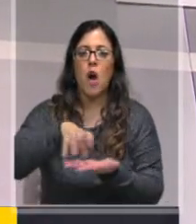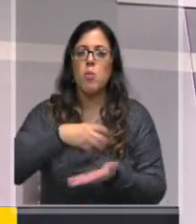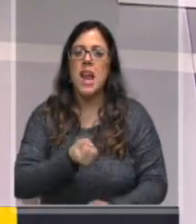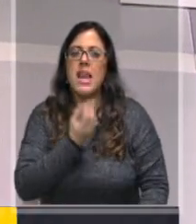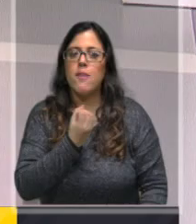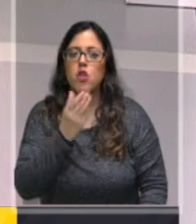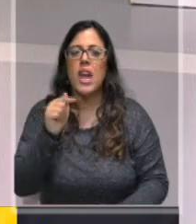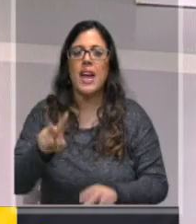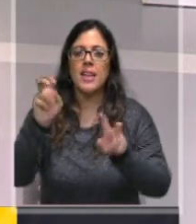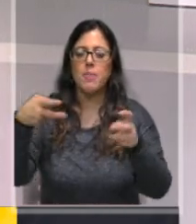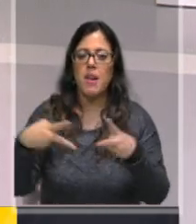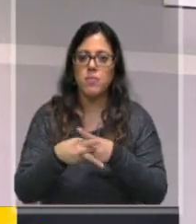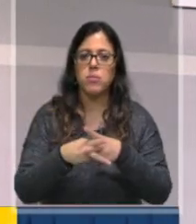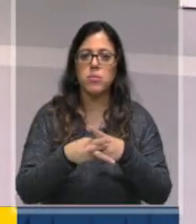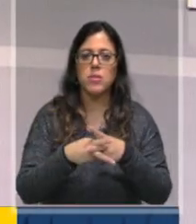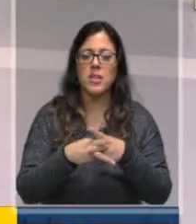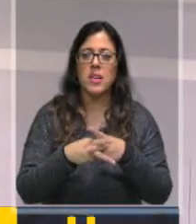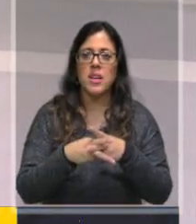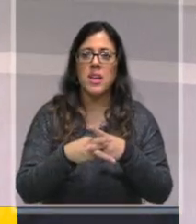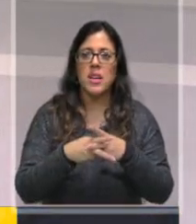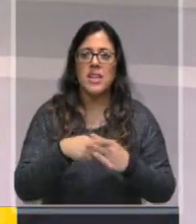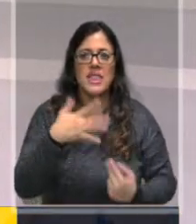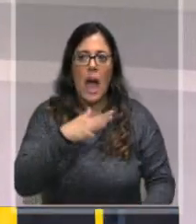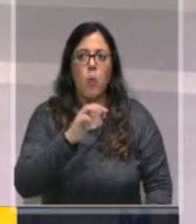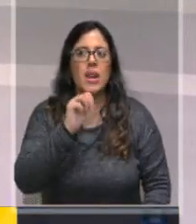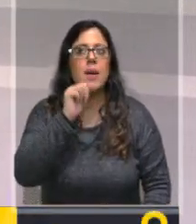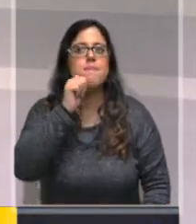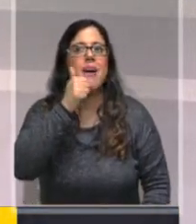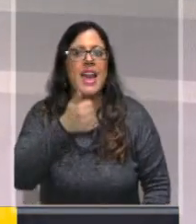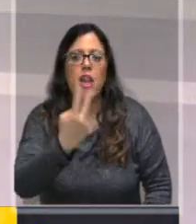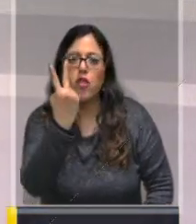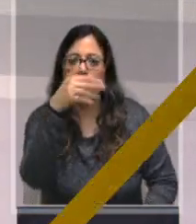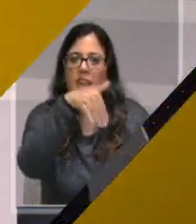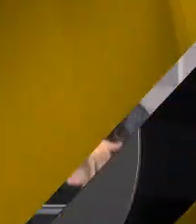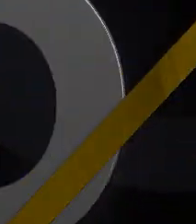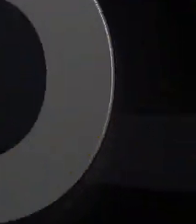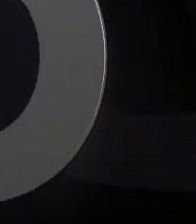anuncio del corte de agua que parte a las 14 horas de mañana, bueno, ya algunas comunas están comenzando